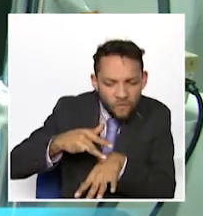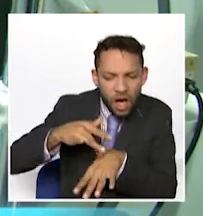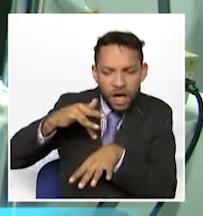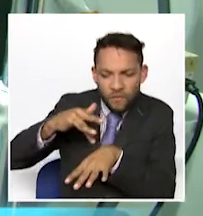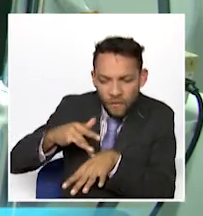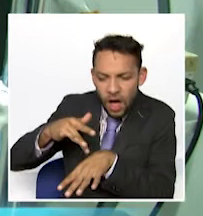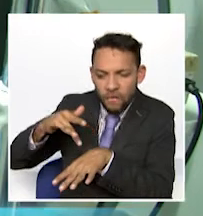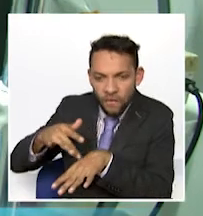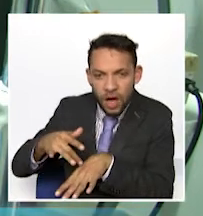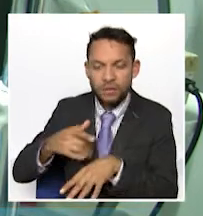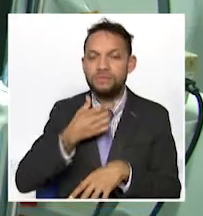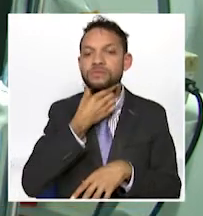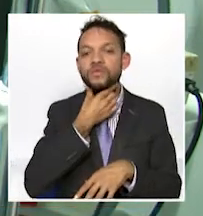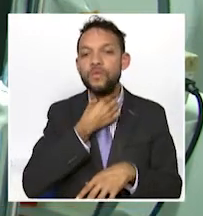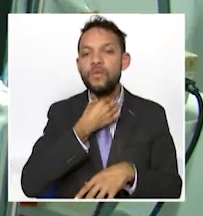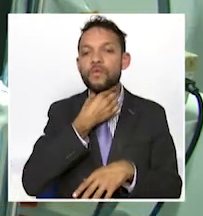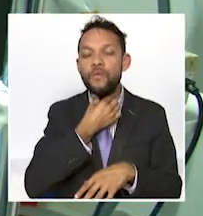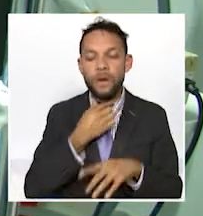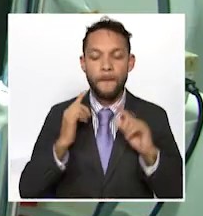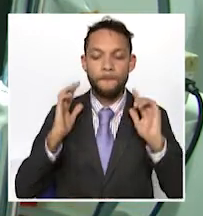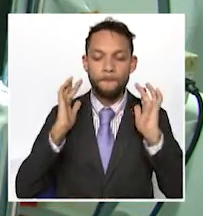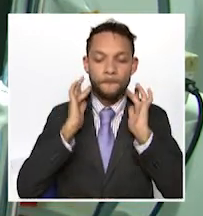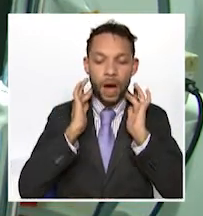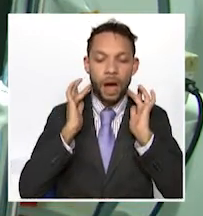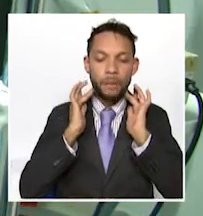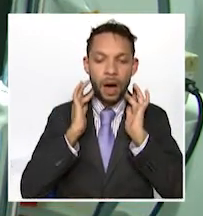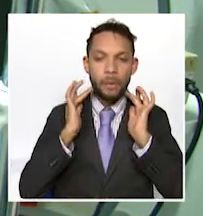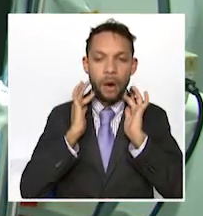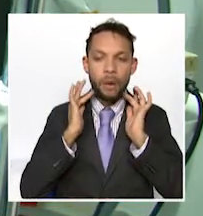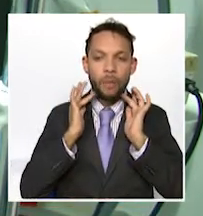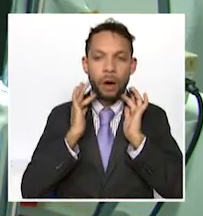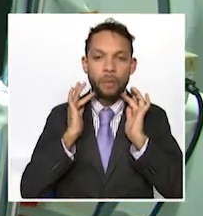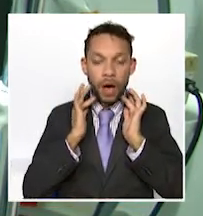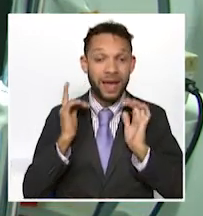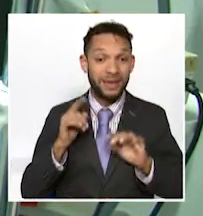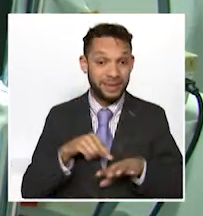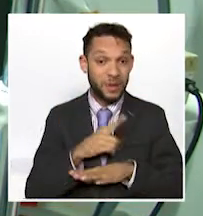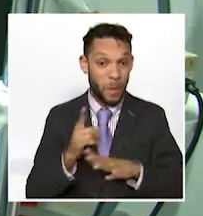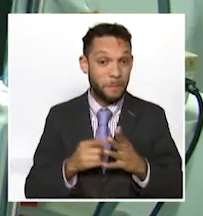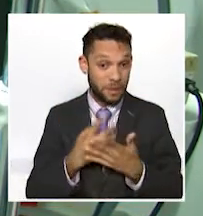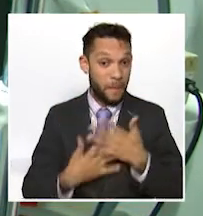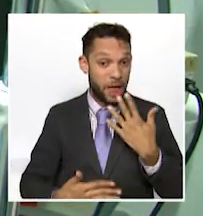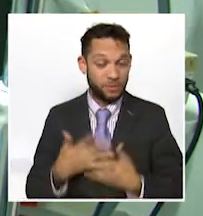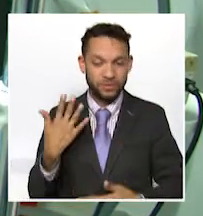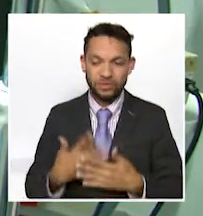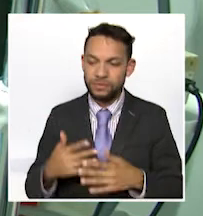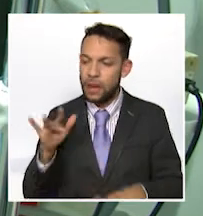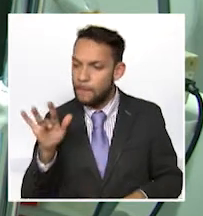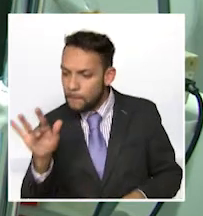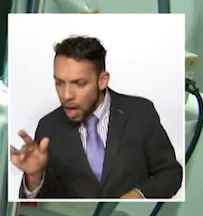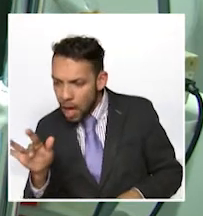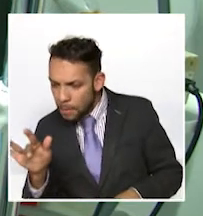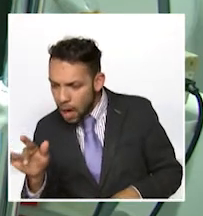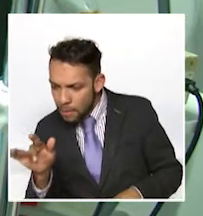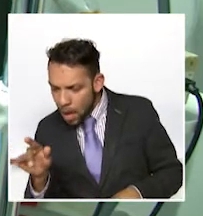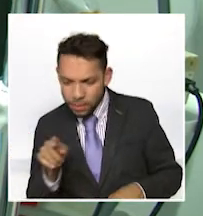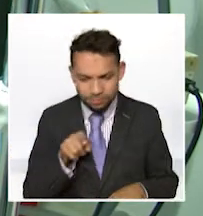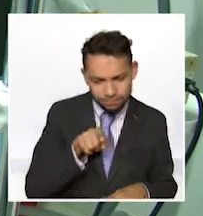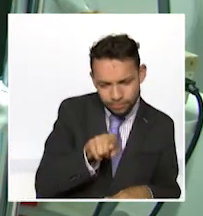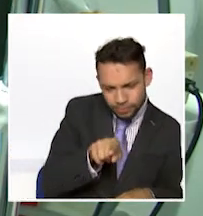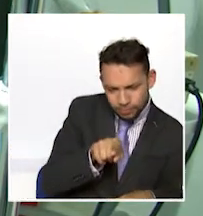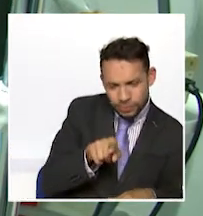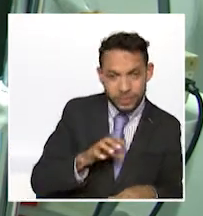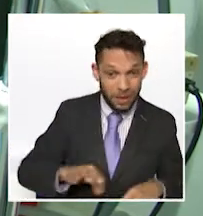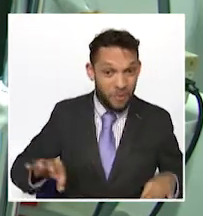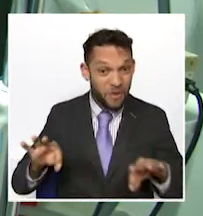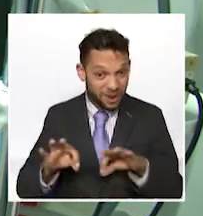parte de cuello, que ustedes saben, mis queridos pacientes y televidentes, en esta zonita